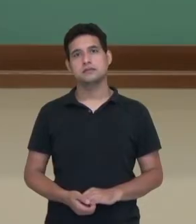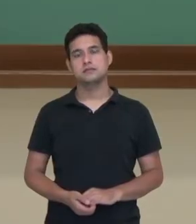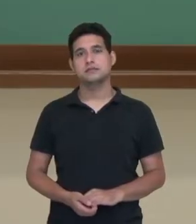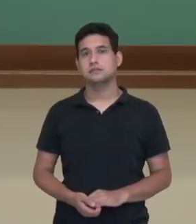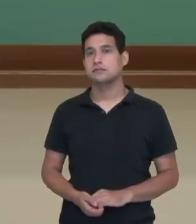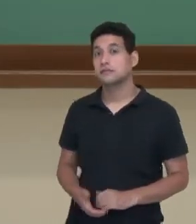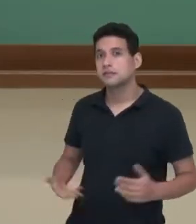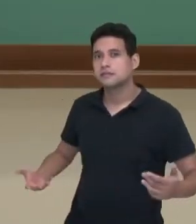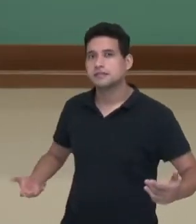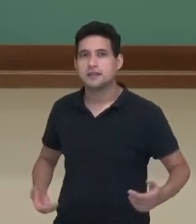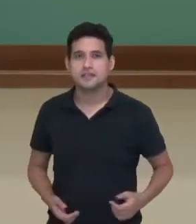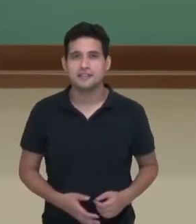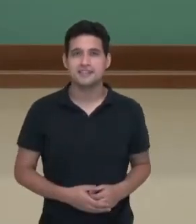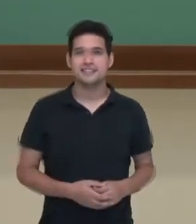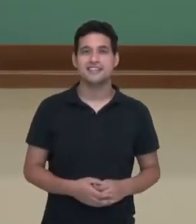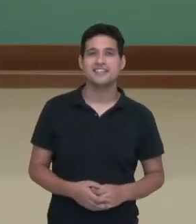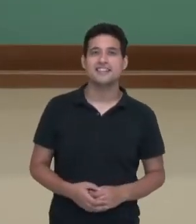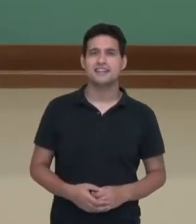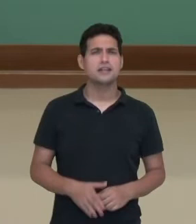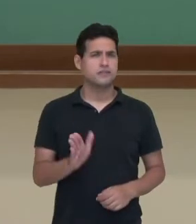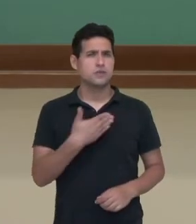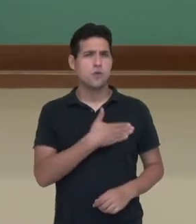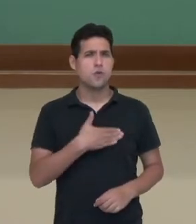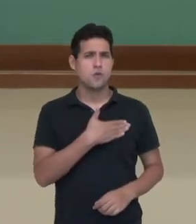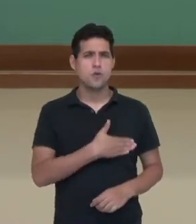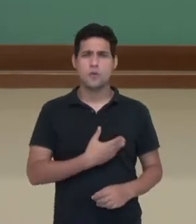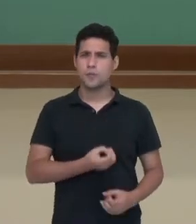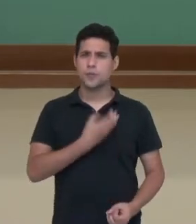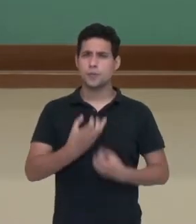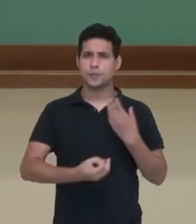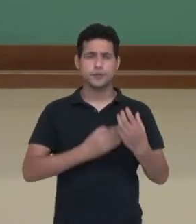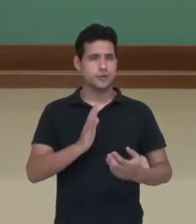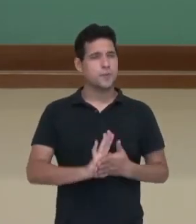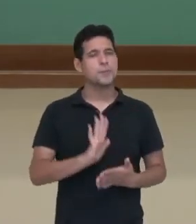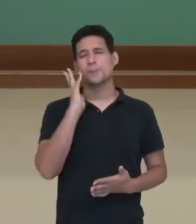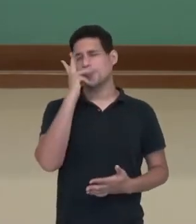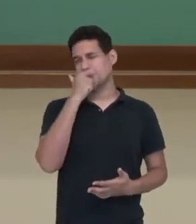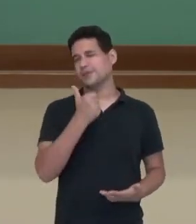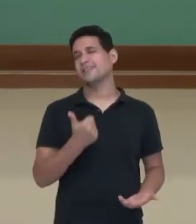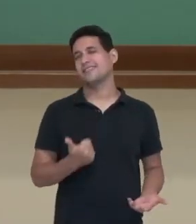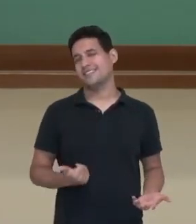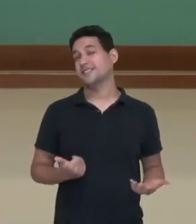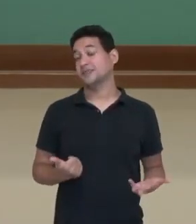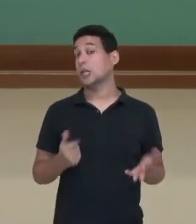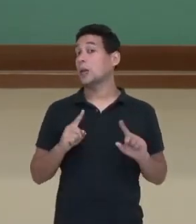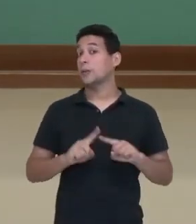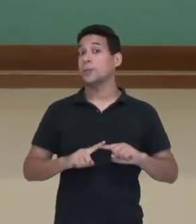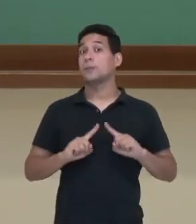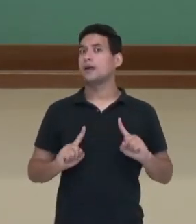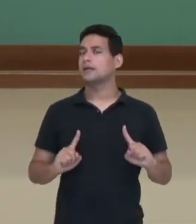E aí, chicos e chicas, gostaram do poema? Bonito, né? Então,